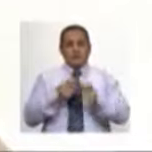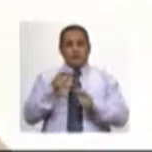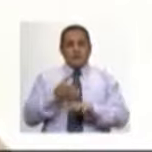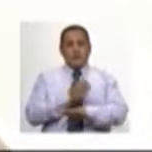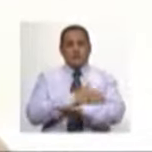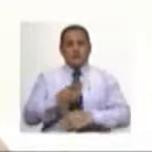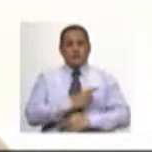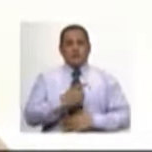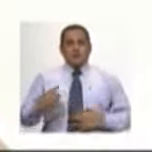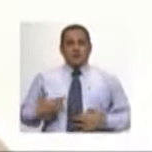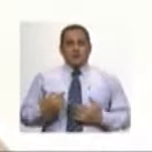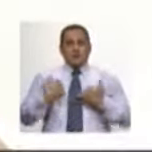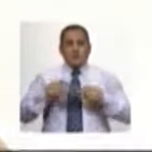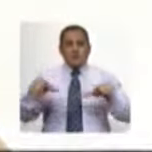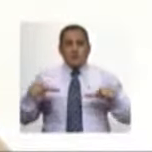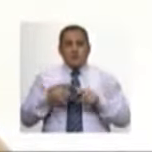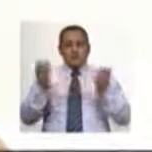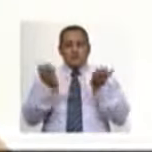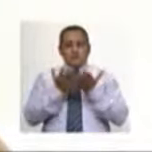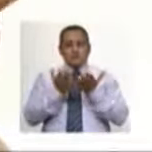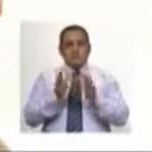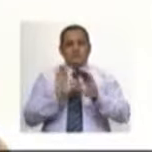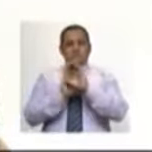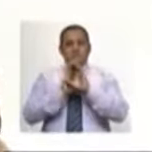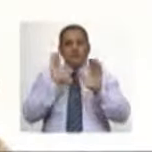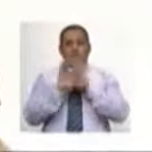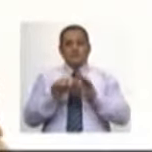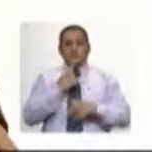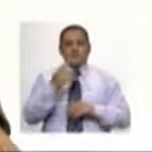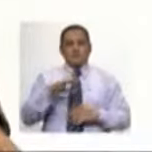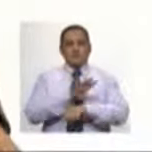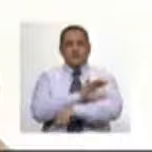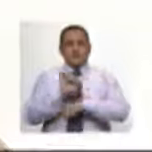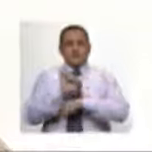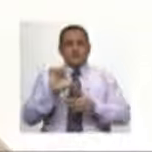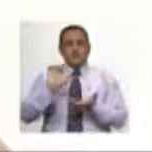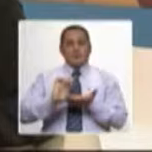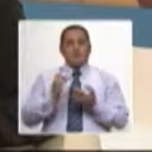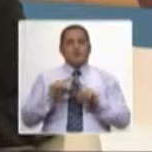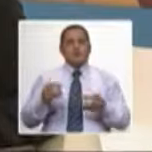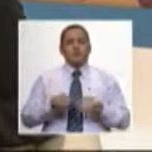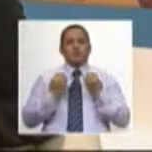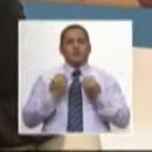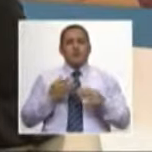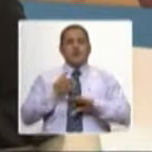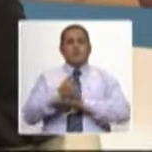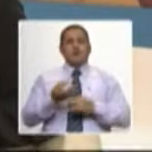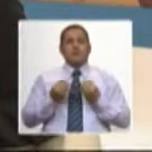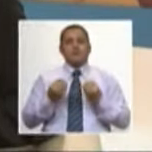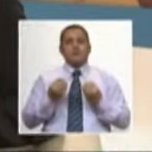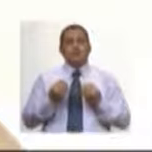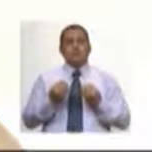de director del Centro de Estudios Constitucionales, cuya sede está en San Isidro, en Lima. ¿Y cómo se accede a él?